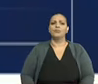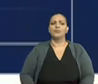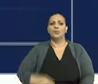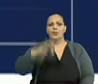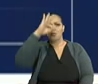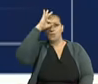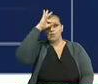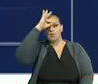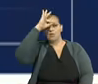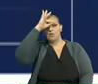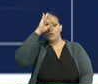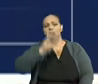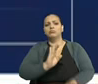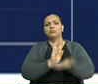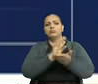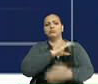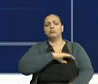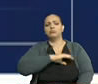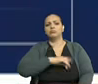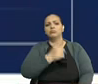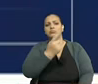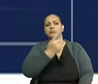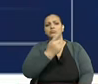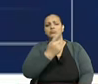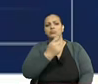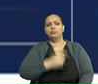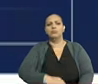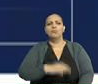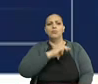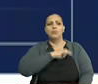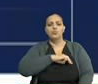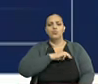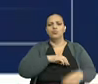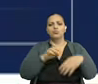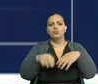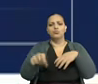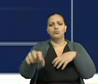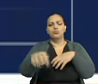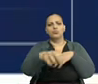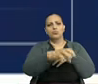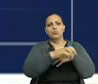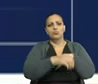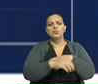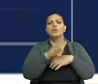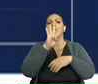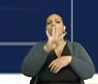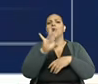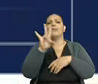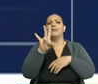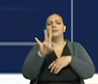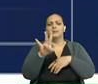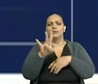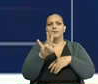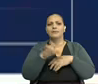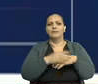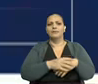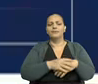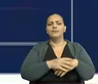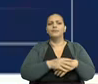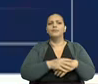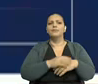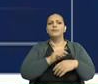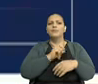Policía, 11 en gobiernos autónomos descentralizados provinciales, 47 GAD